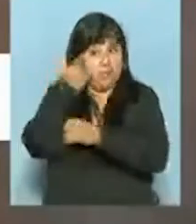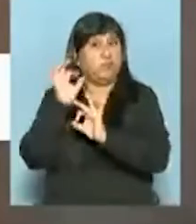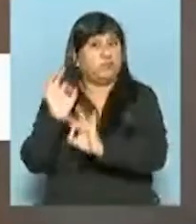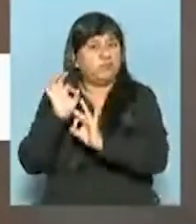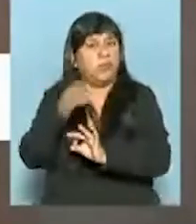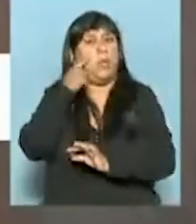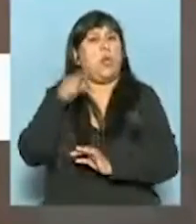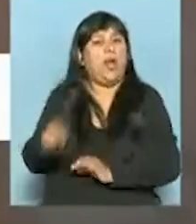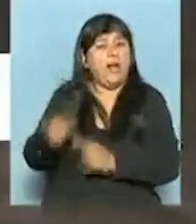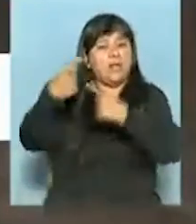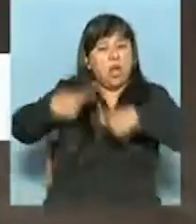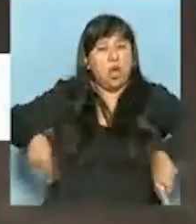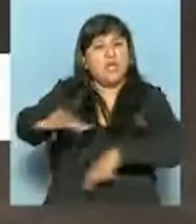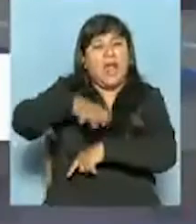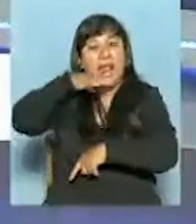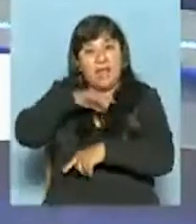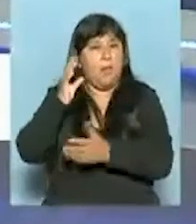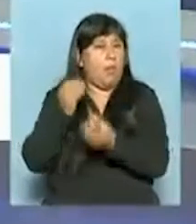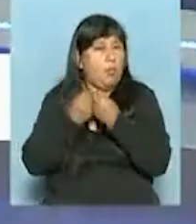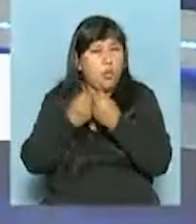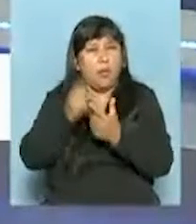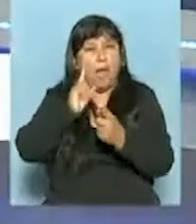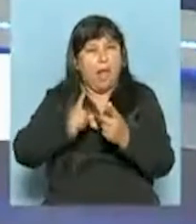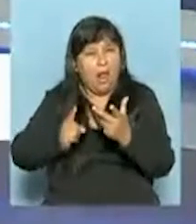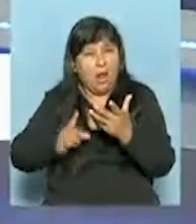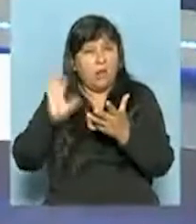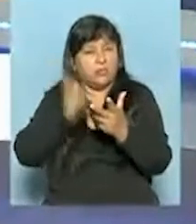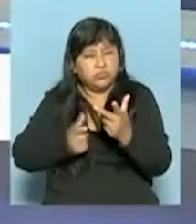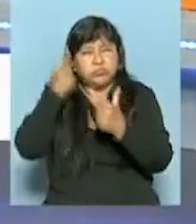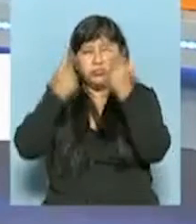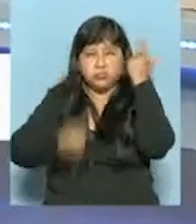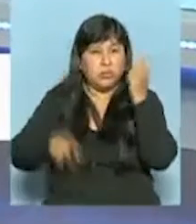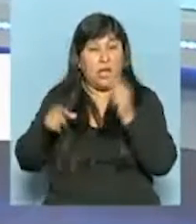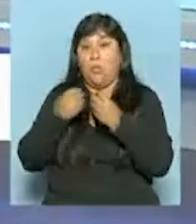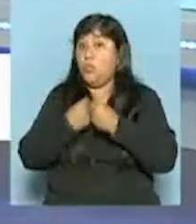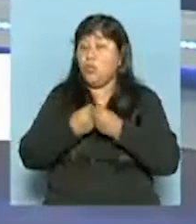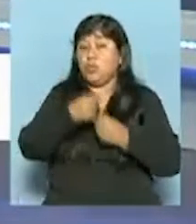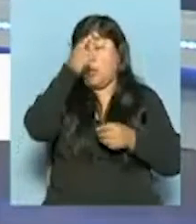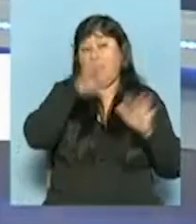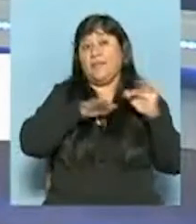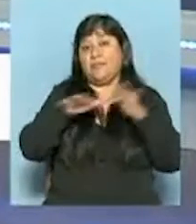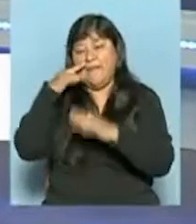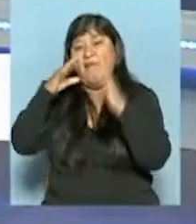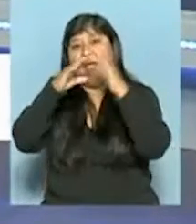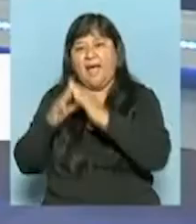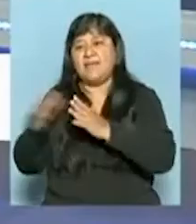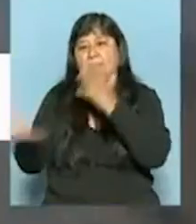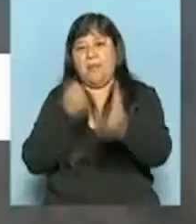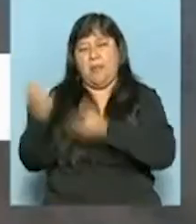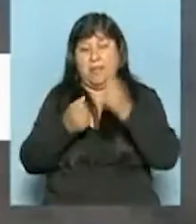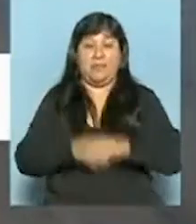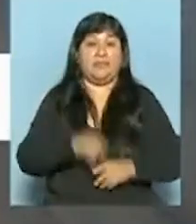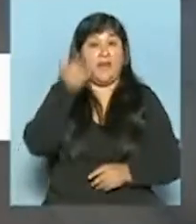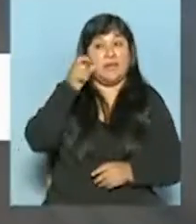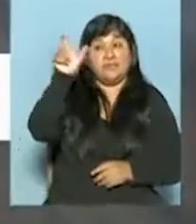en consecuencia por hechos delictivos. Exactamente, por eso está ya Cristian Rodríguez en línea en Libertador General San Martín. Te escuchamos, Cristian.